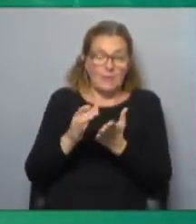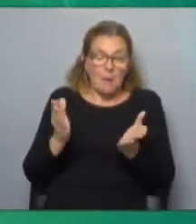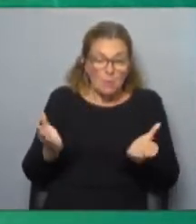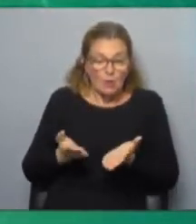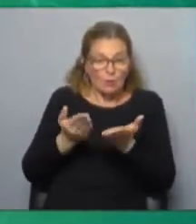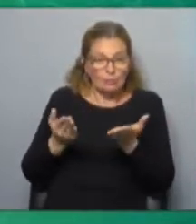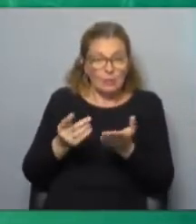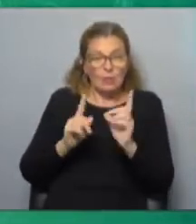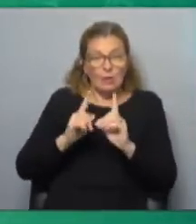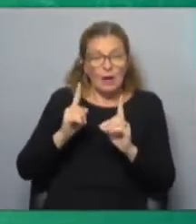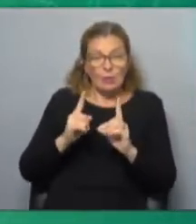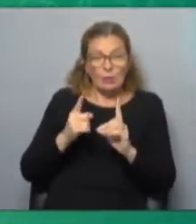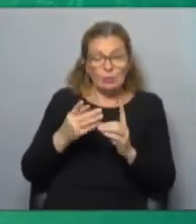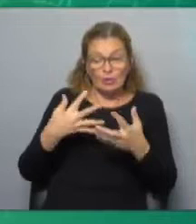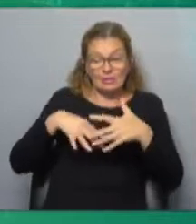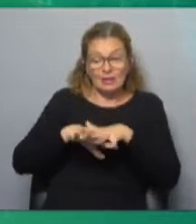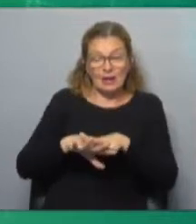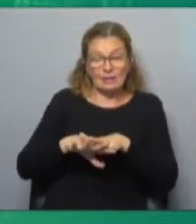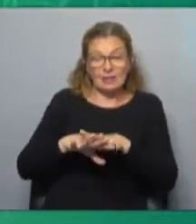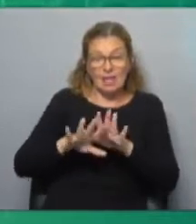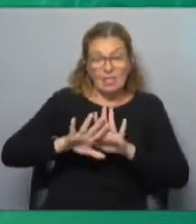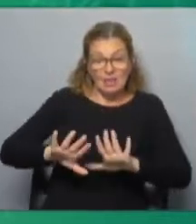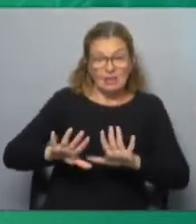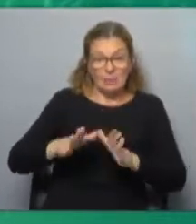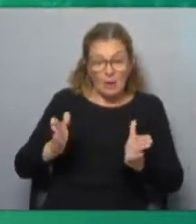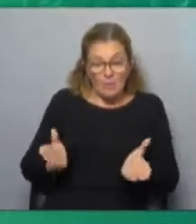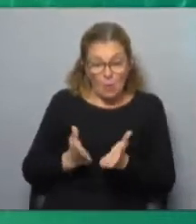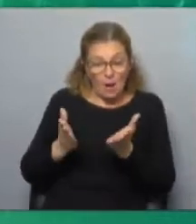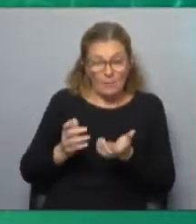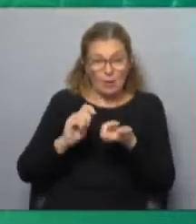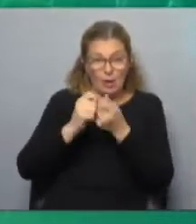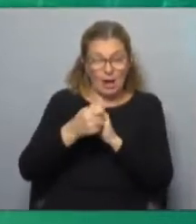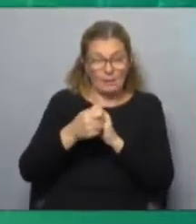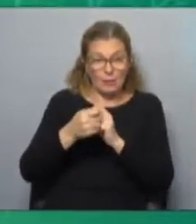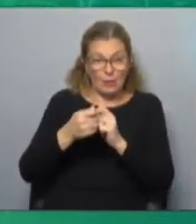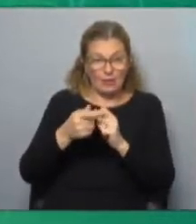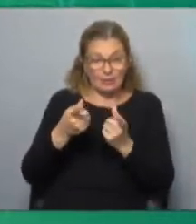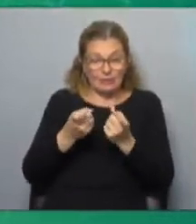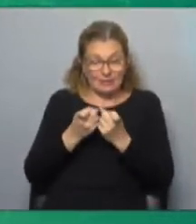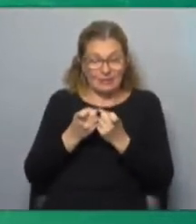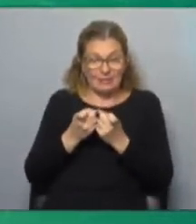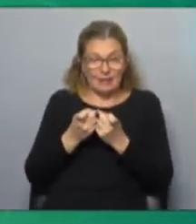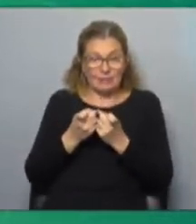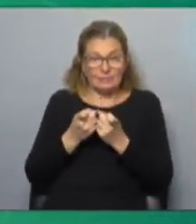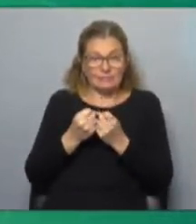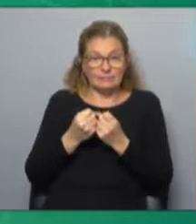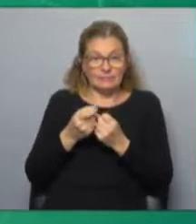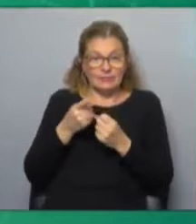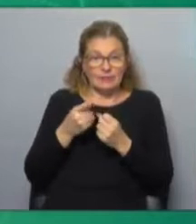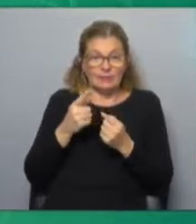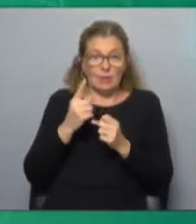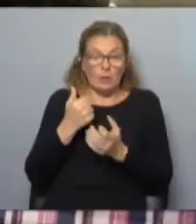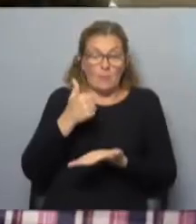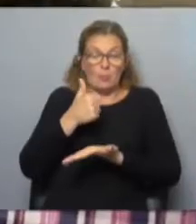con algunos de sus integrantes deje de producir para ir a pujar por esos cargos y para impulsar los cambios que son necesarios. Esa es una